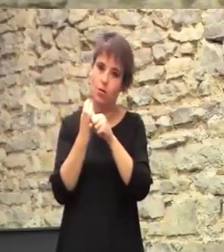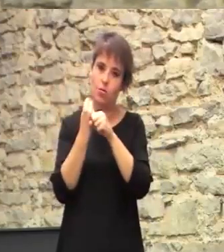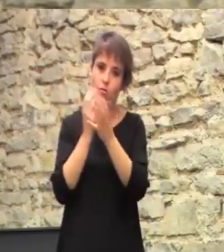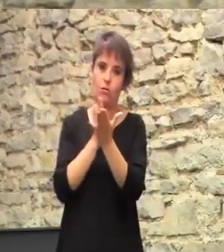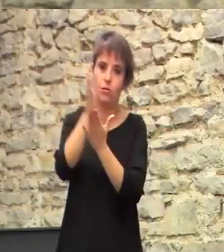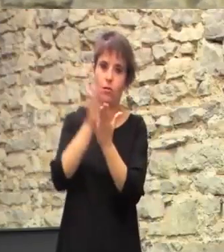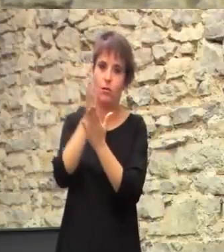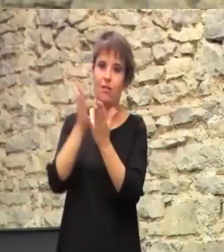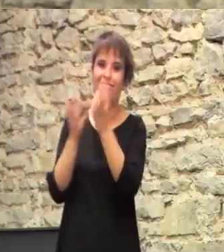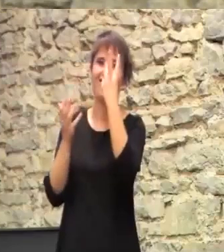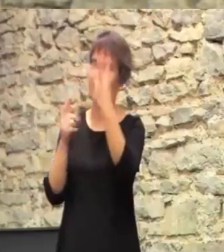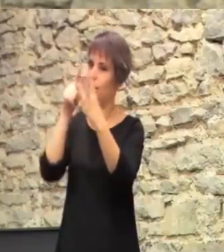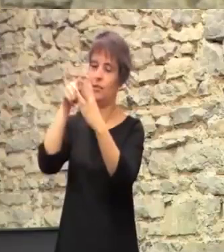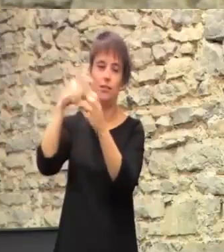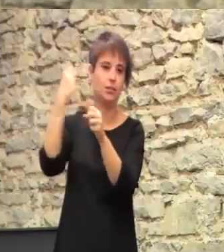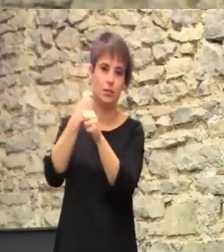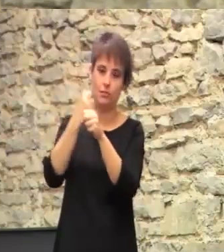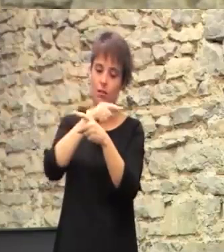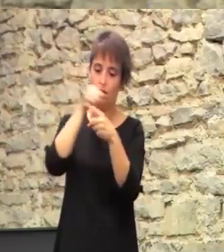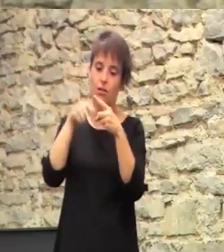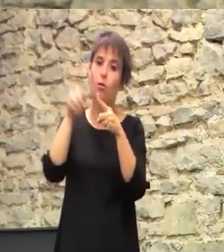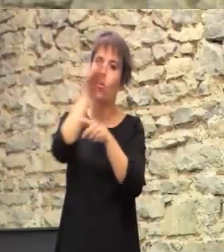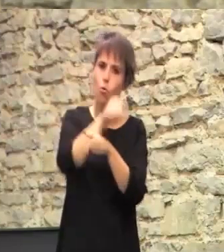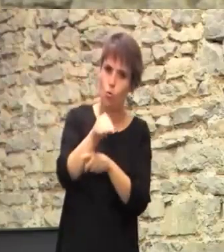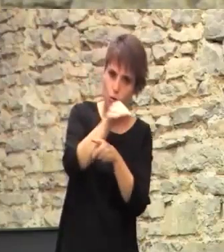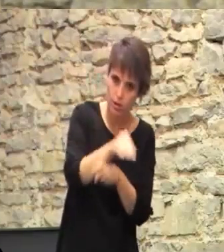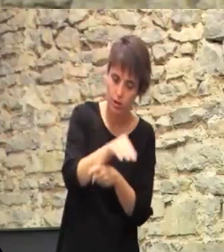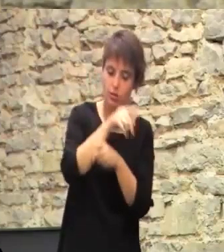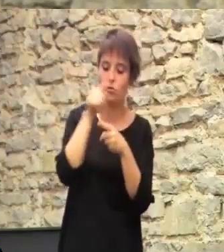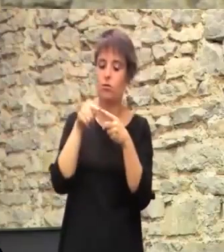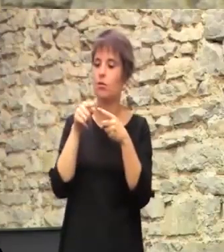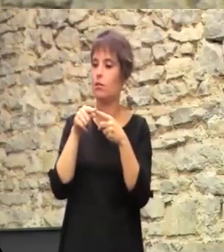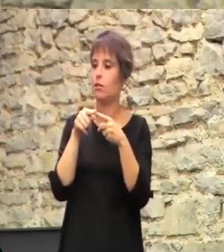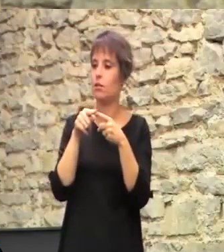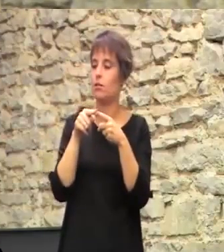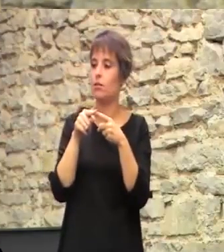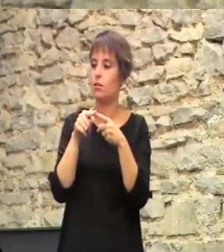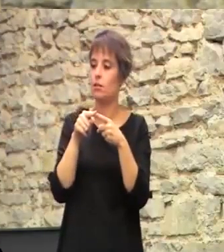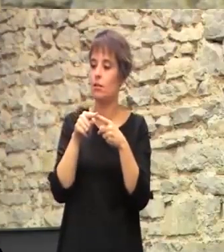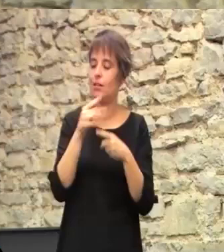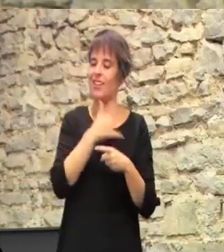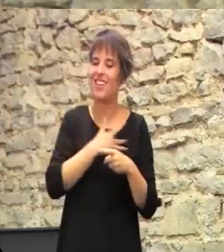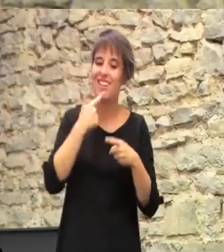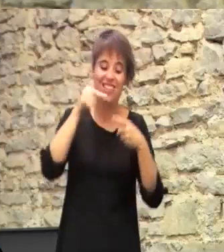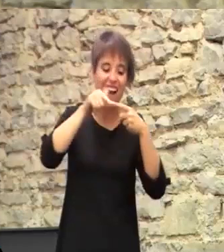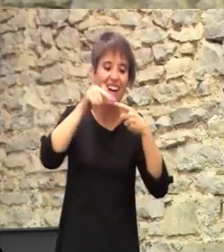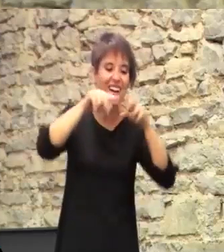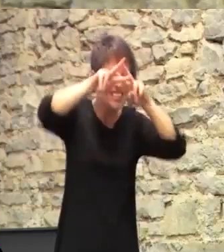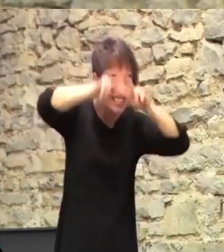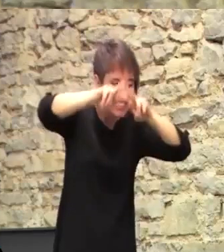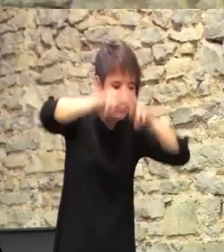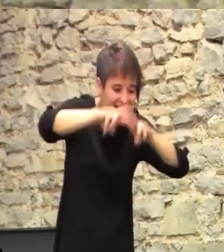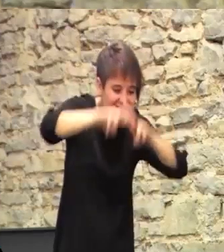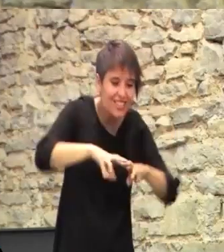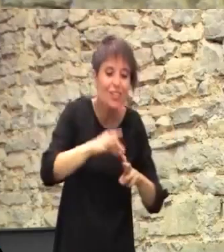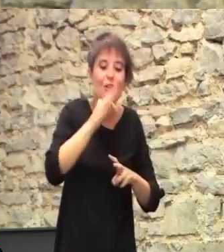más allá de otros los cuidados es decir realmente hurgar en cuanto todavía